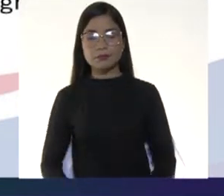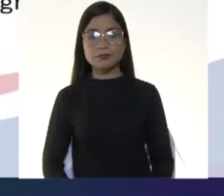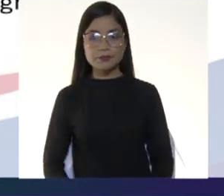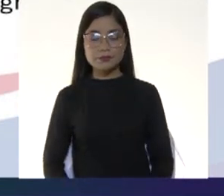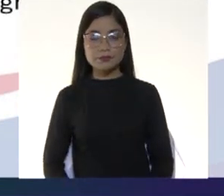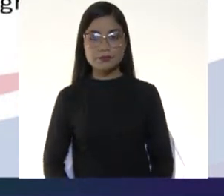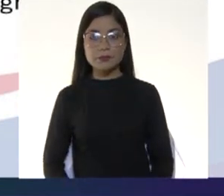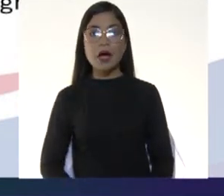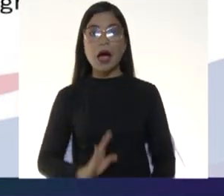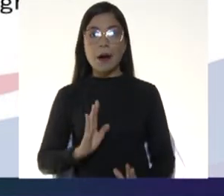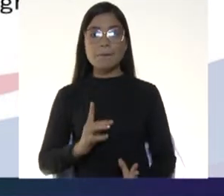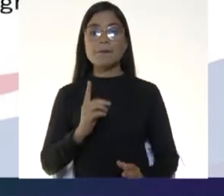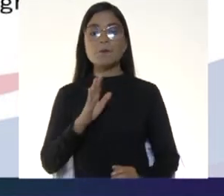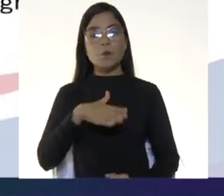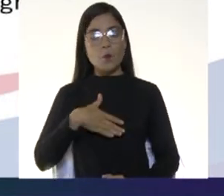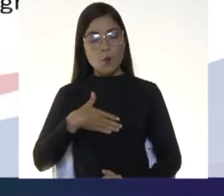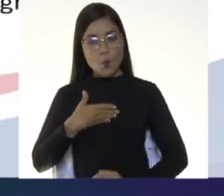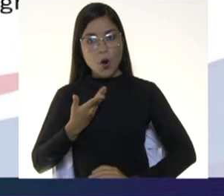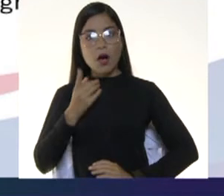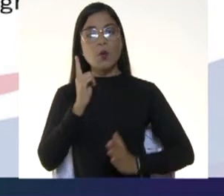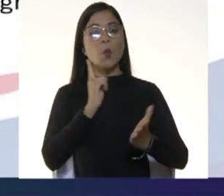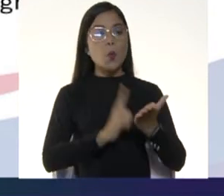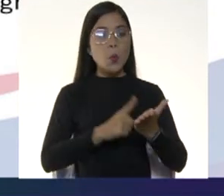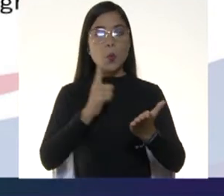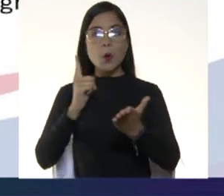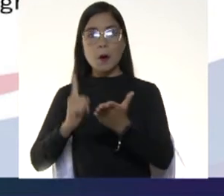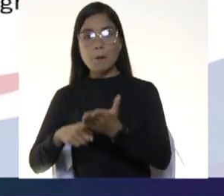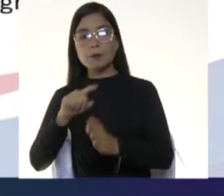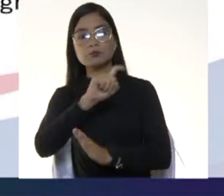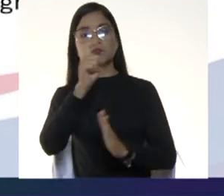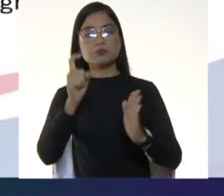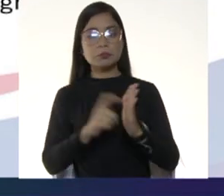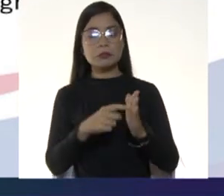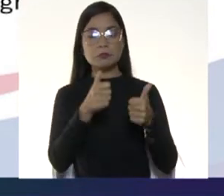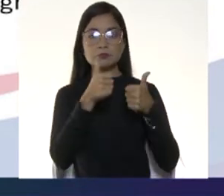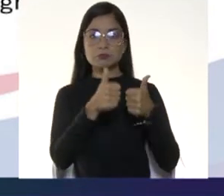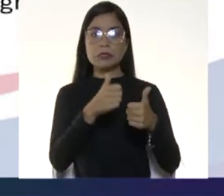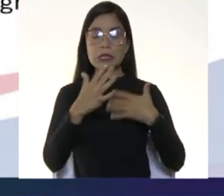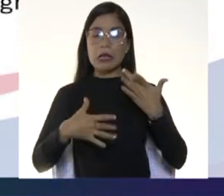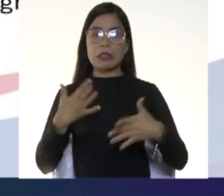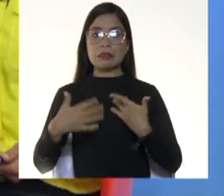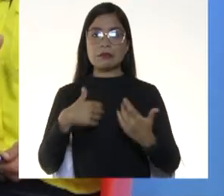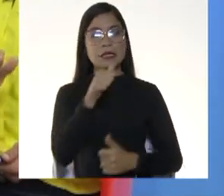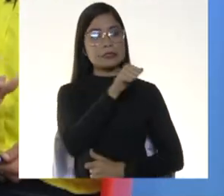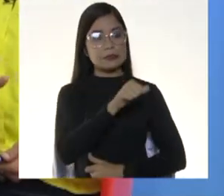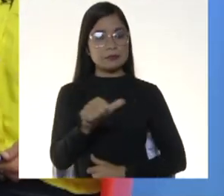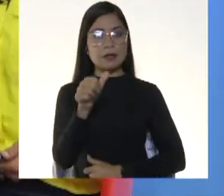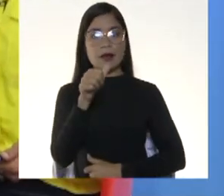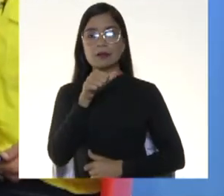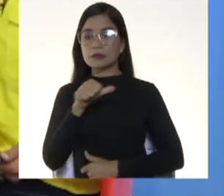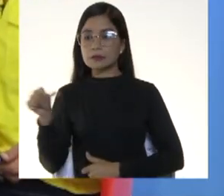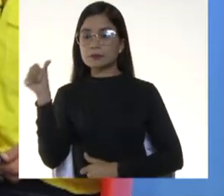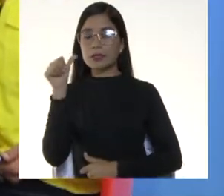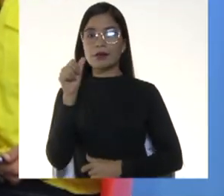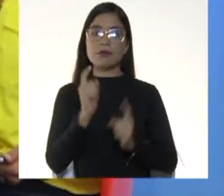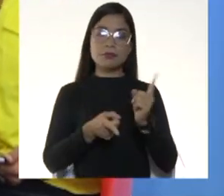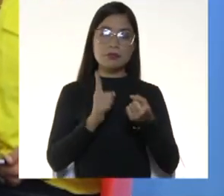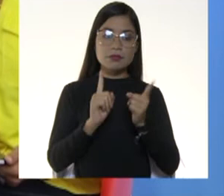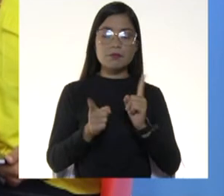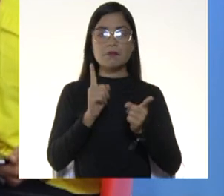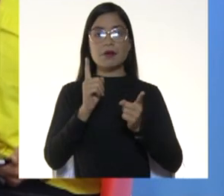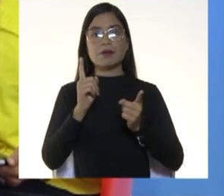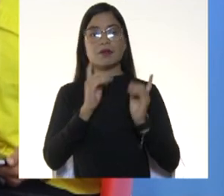tal en poder cumplir con cada una de las actividades que correspondan a cada semana según la dinámica